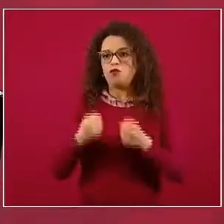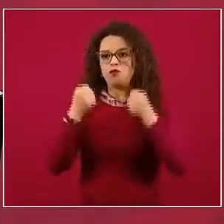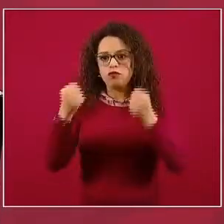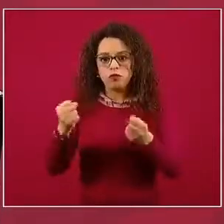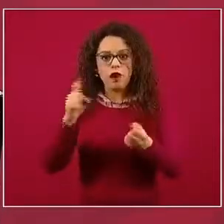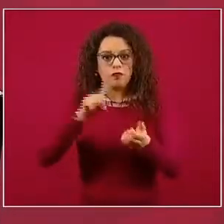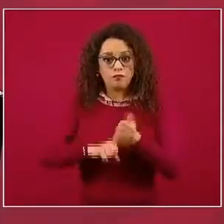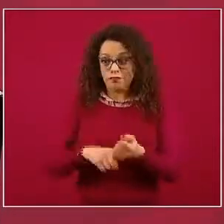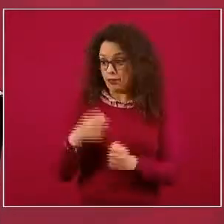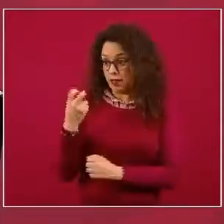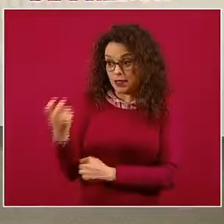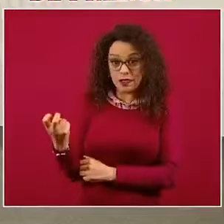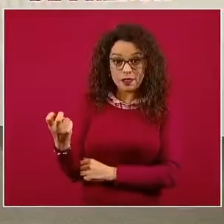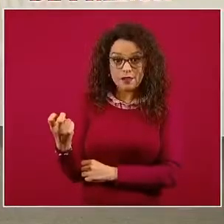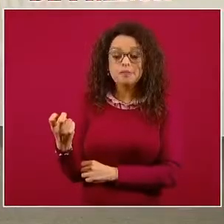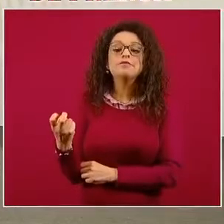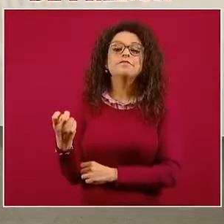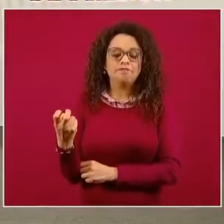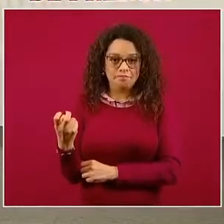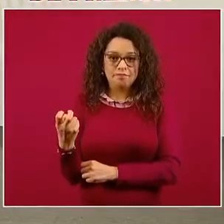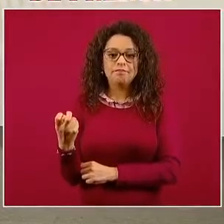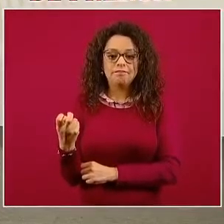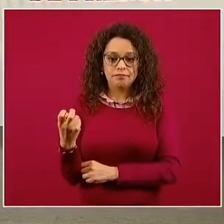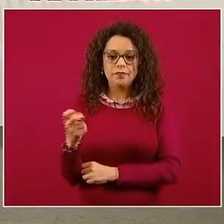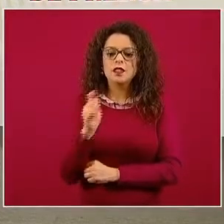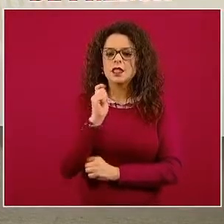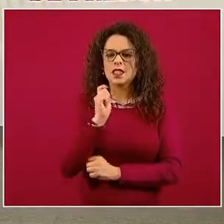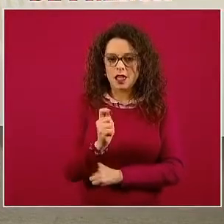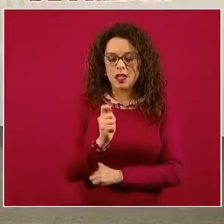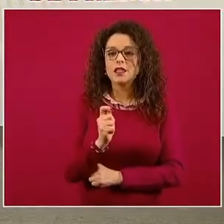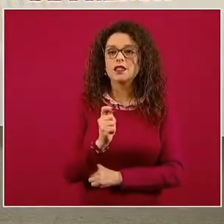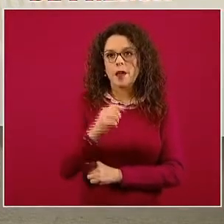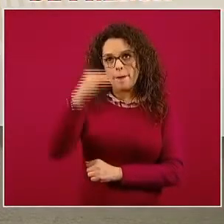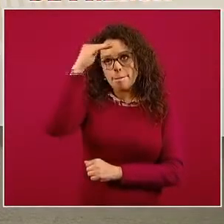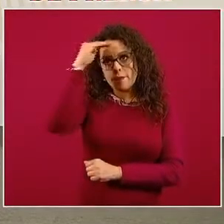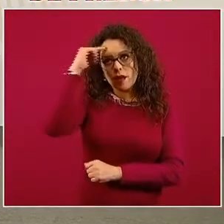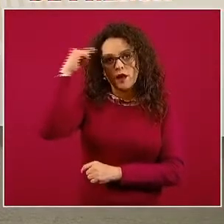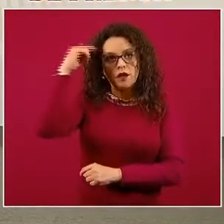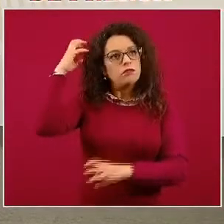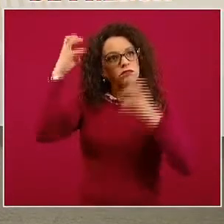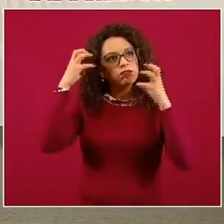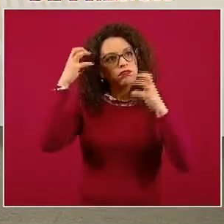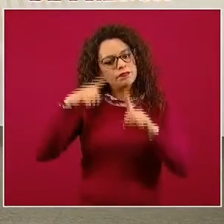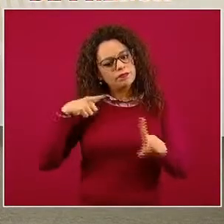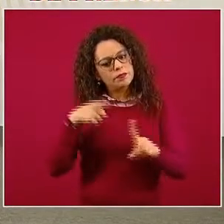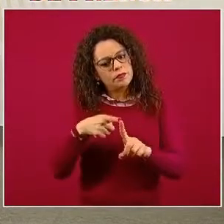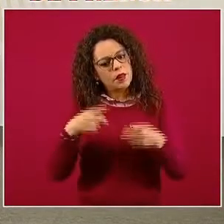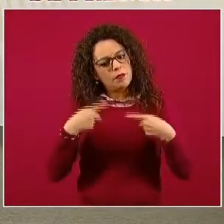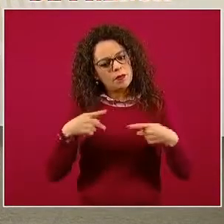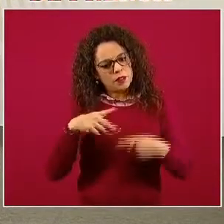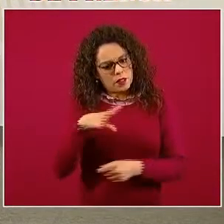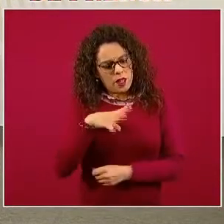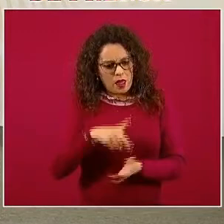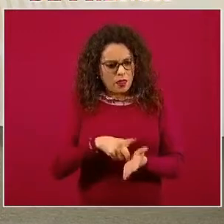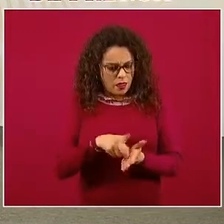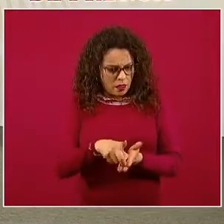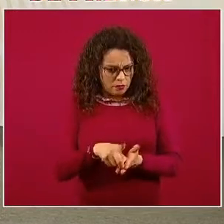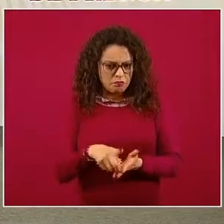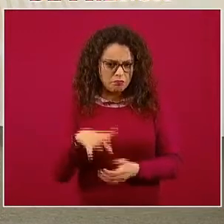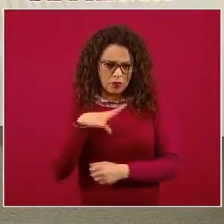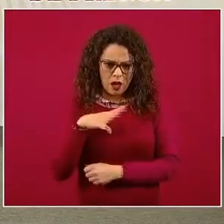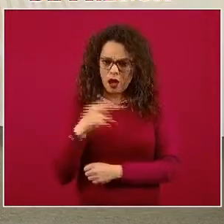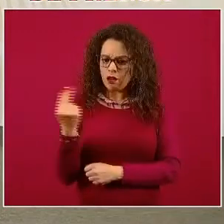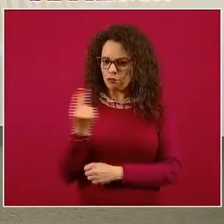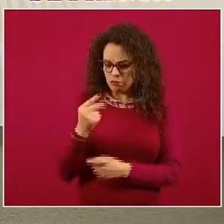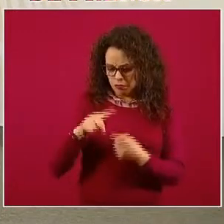accidentes administrativos y nos centramos en visualizar personas con necesidades y con derechos, entonces